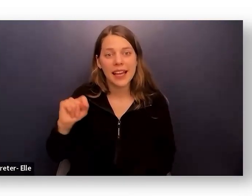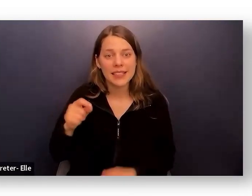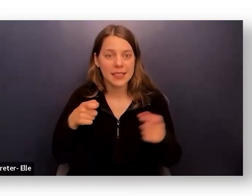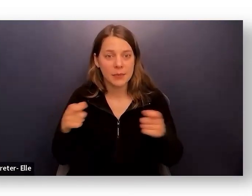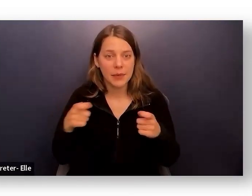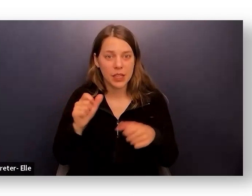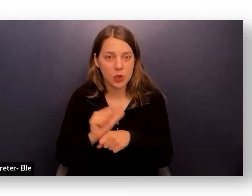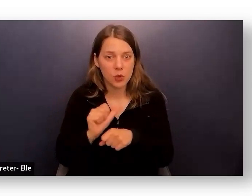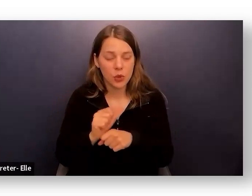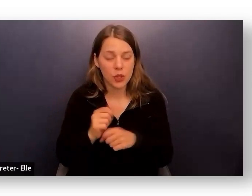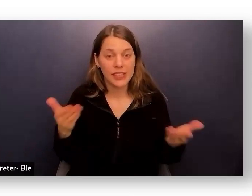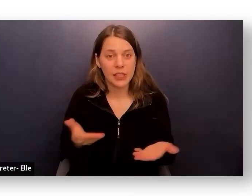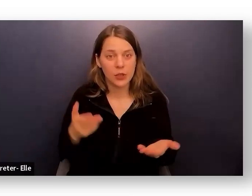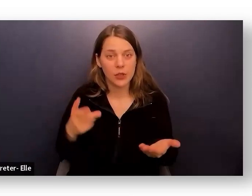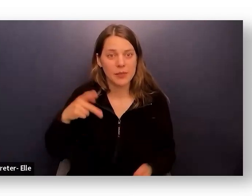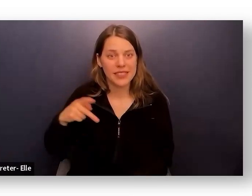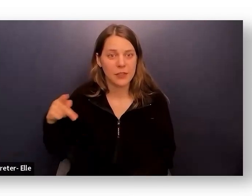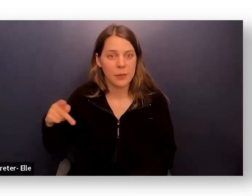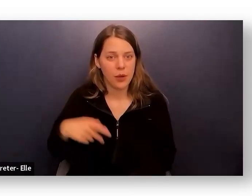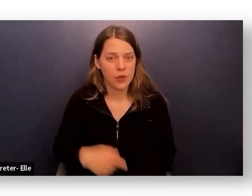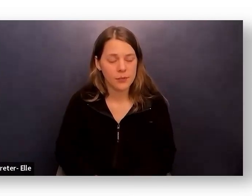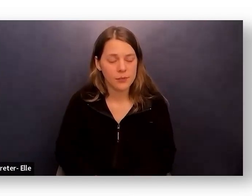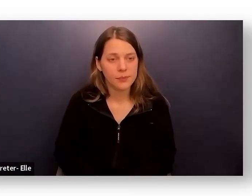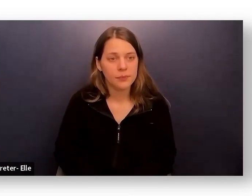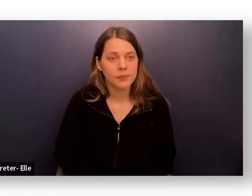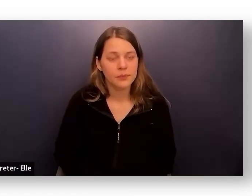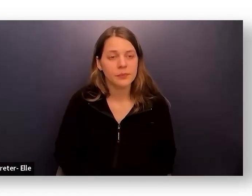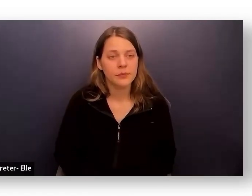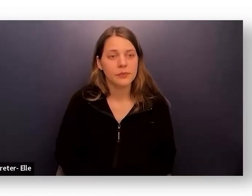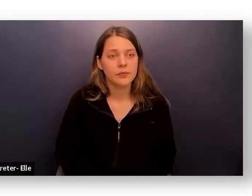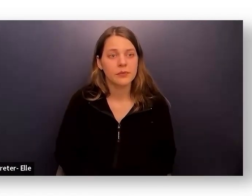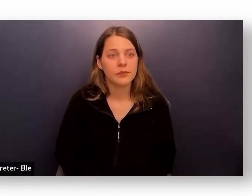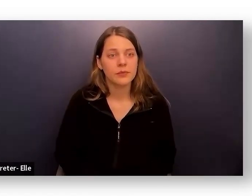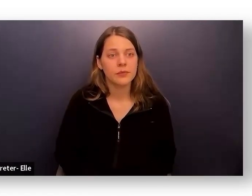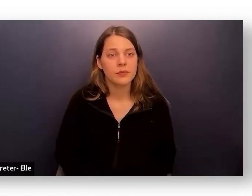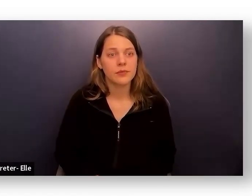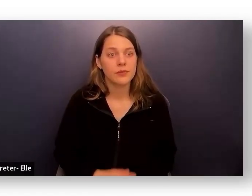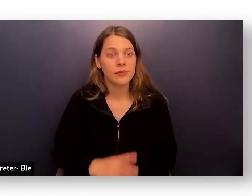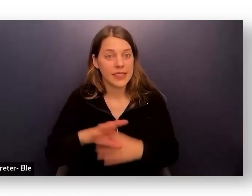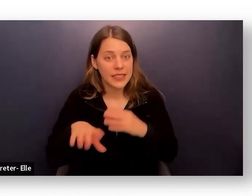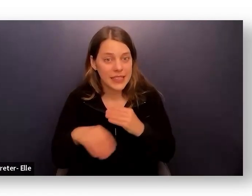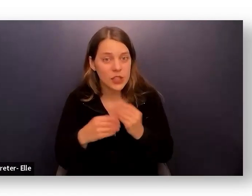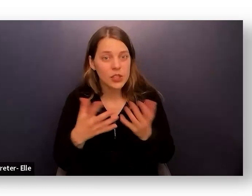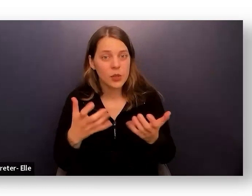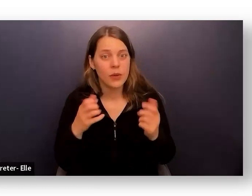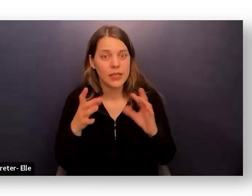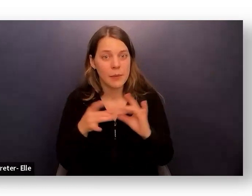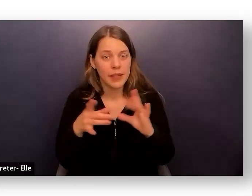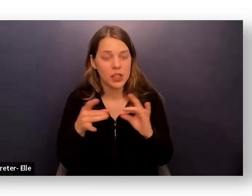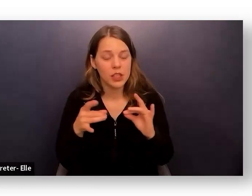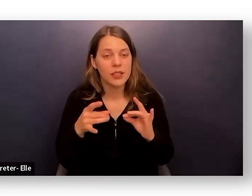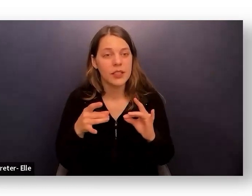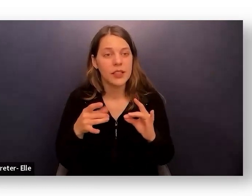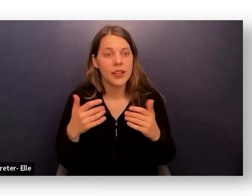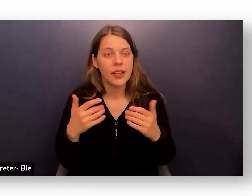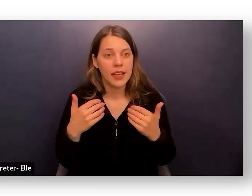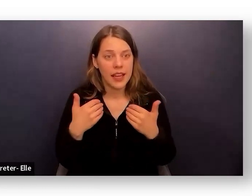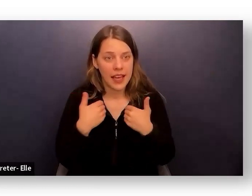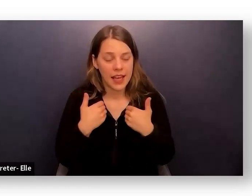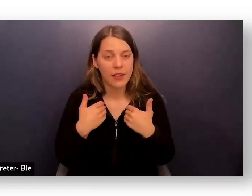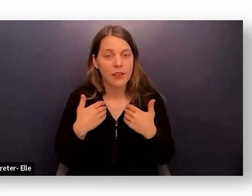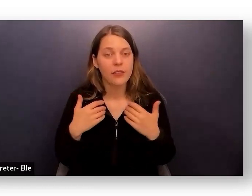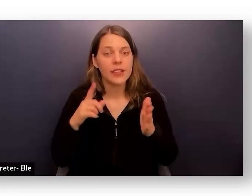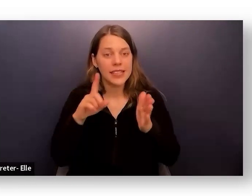Entonces, eso es lo que estamos haciendo con la herramienta de Pacific Brown. Estamos actualizando todo.